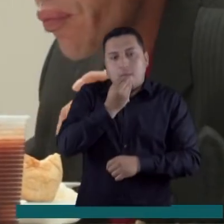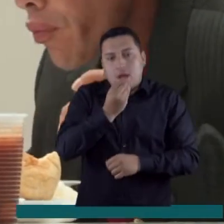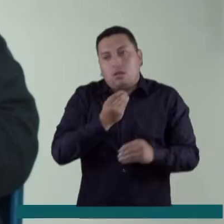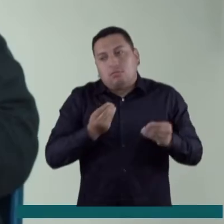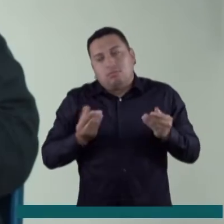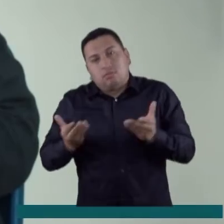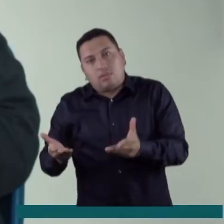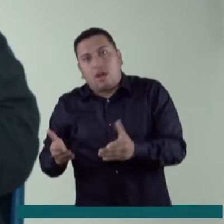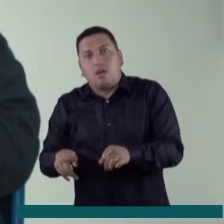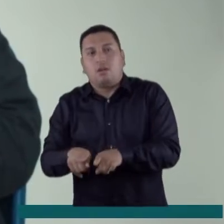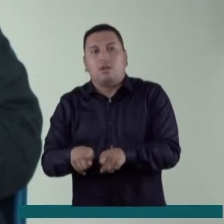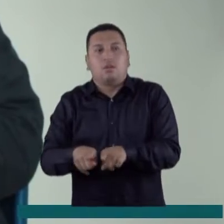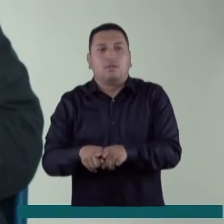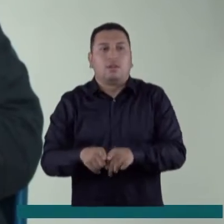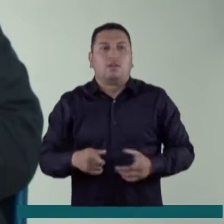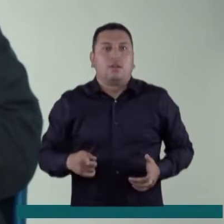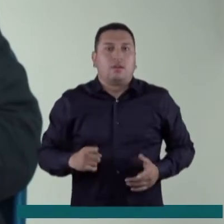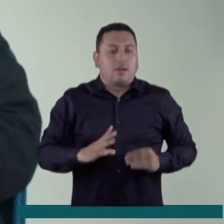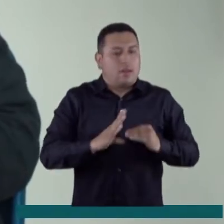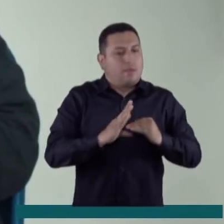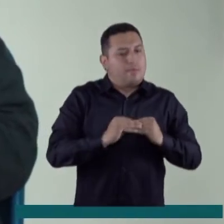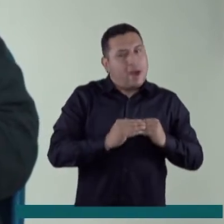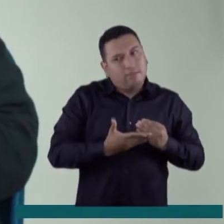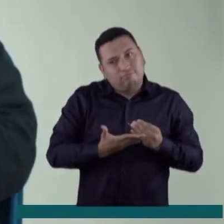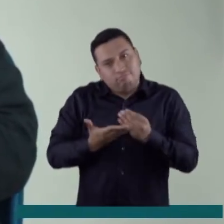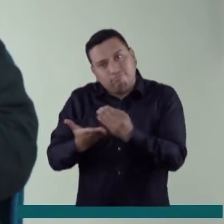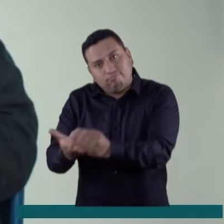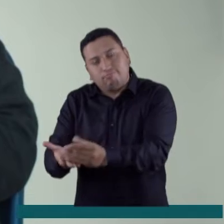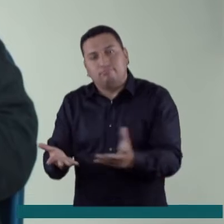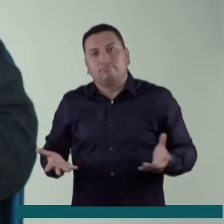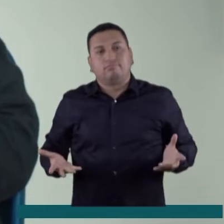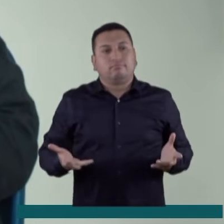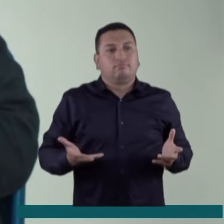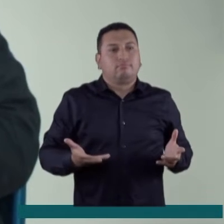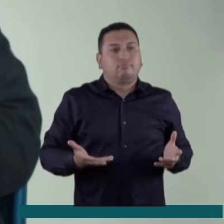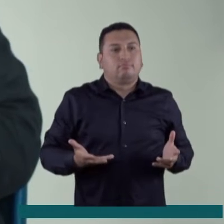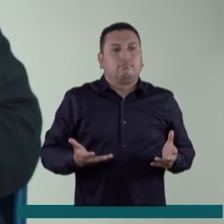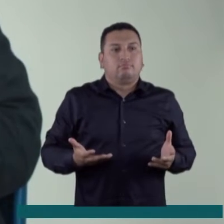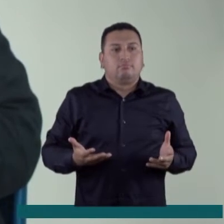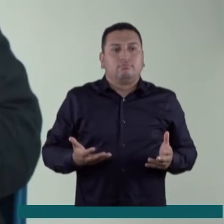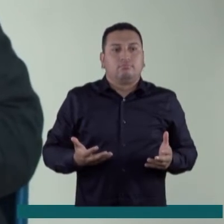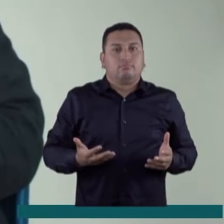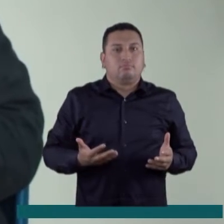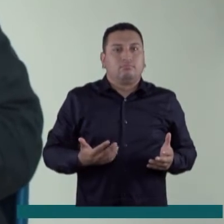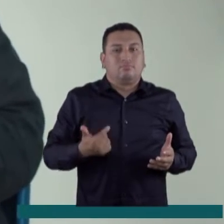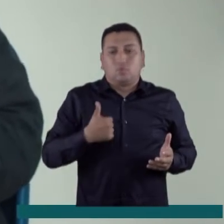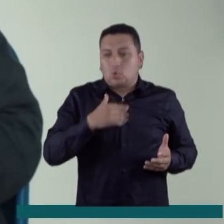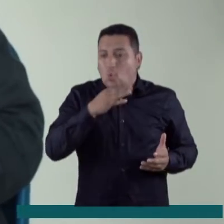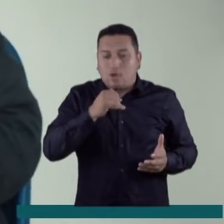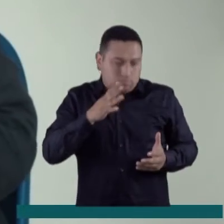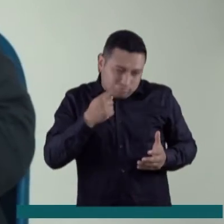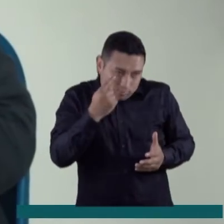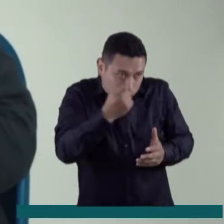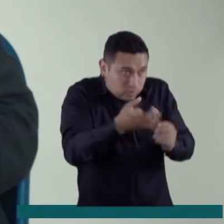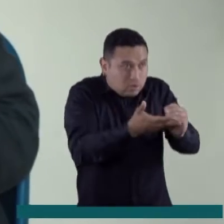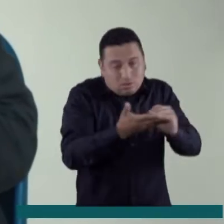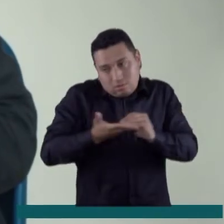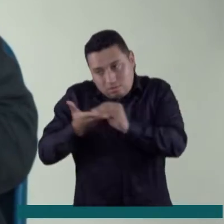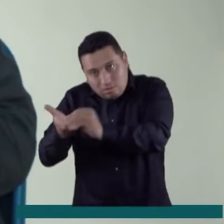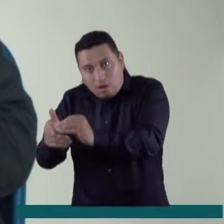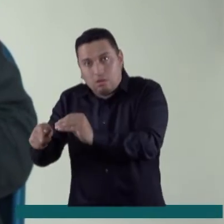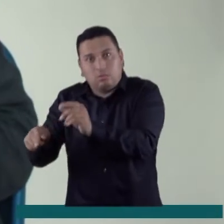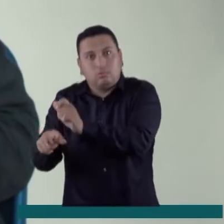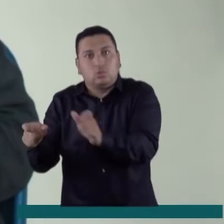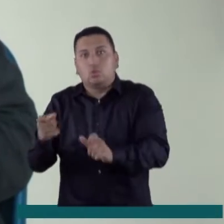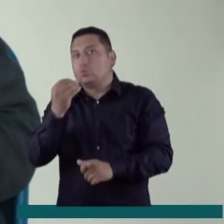alimentos un pedacito de pan del que nos sobra o incluso es que nos hace falta para para